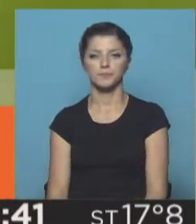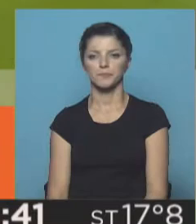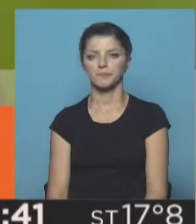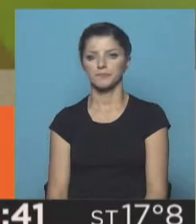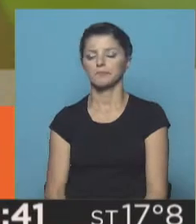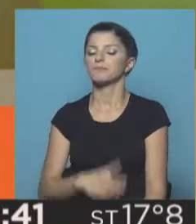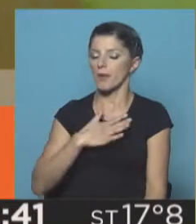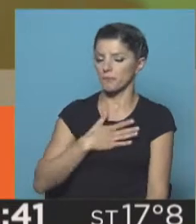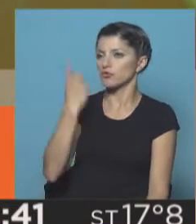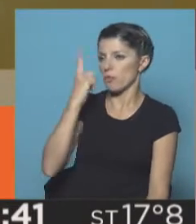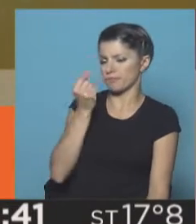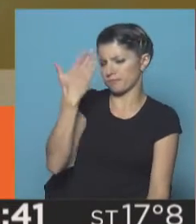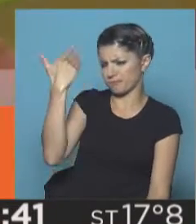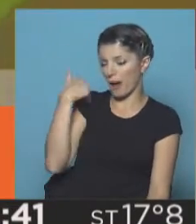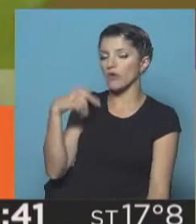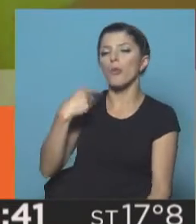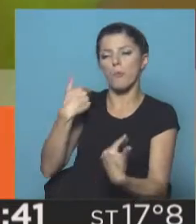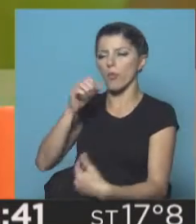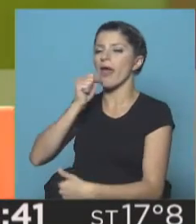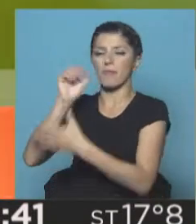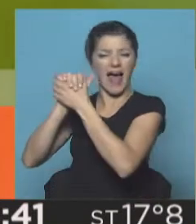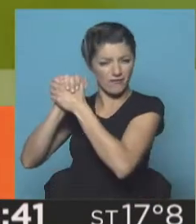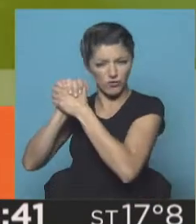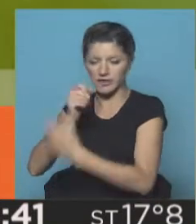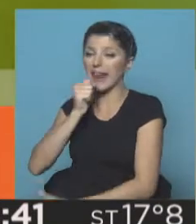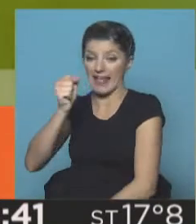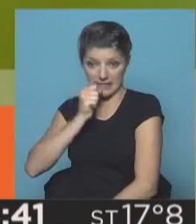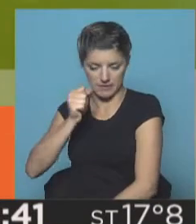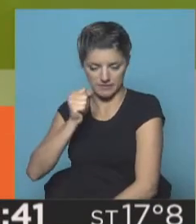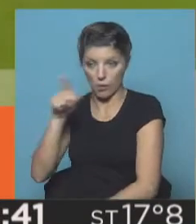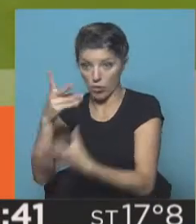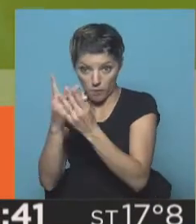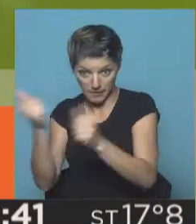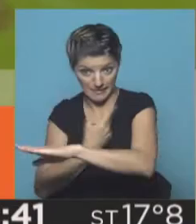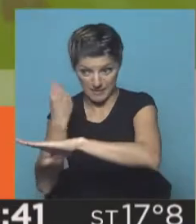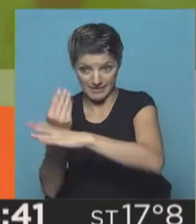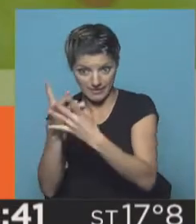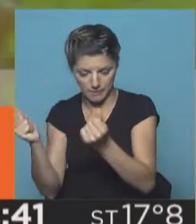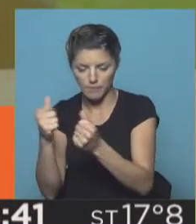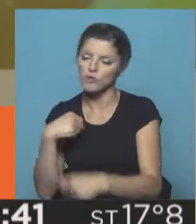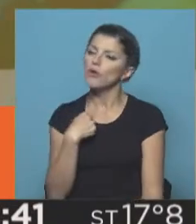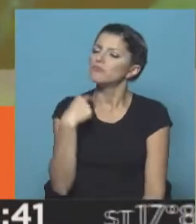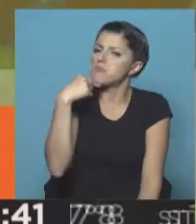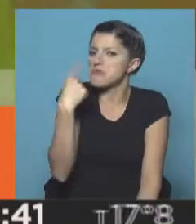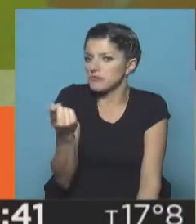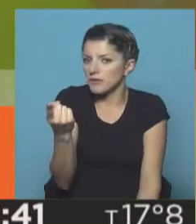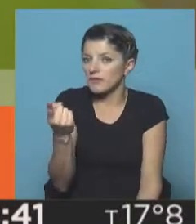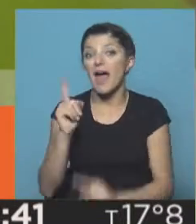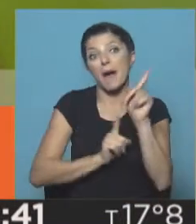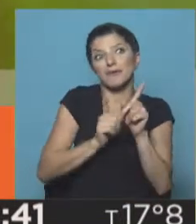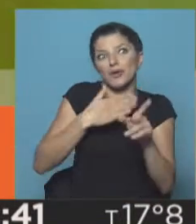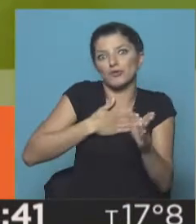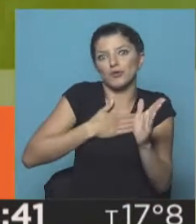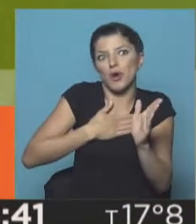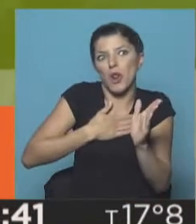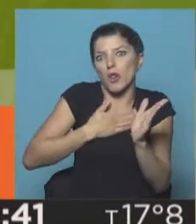una entrevista a Raúl Alfonsín, después de su salida, ¿no es cierto? Y le pregunté, ingenuamente, ¿verdad? A veces los politólogos tenemos ese